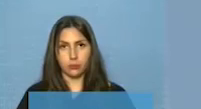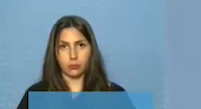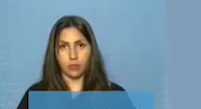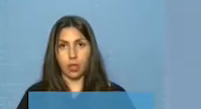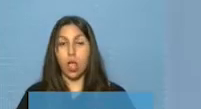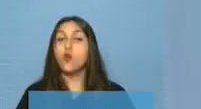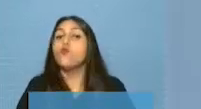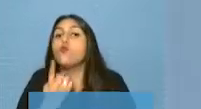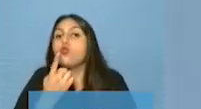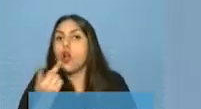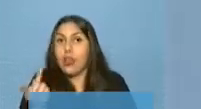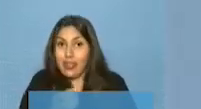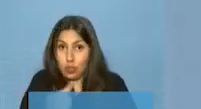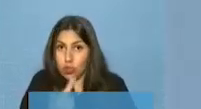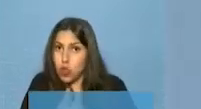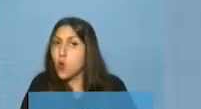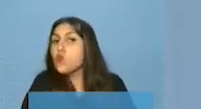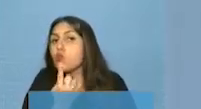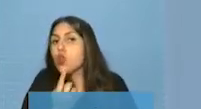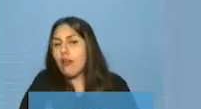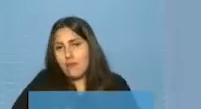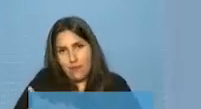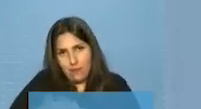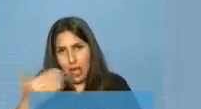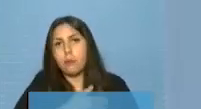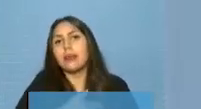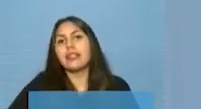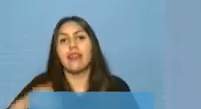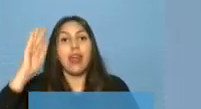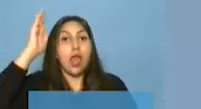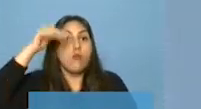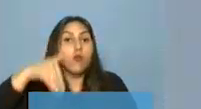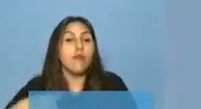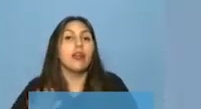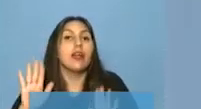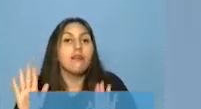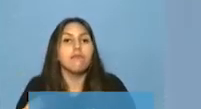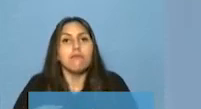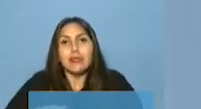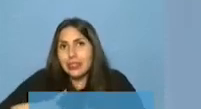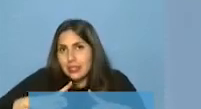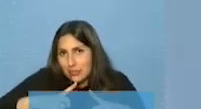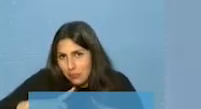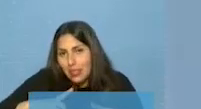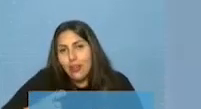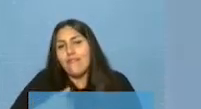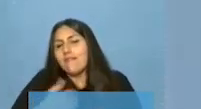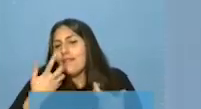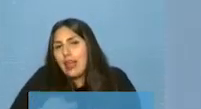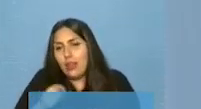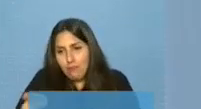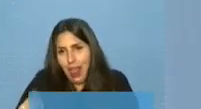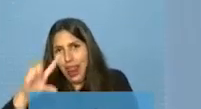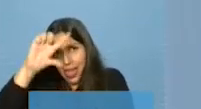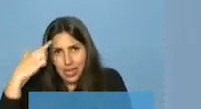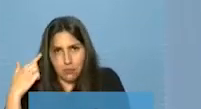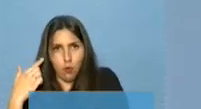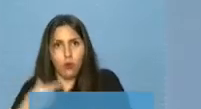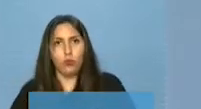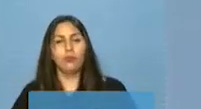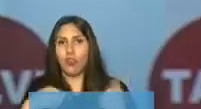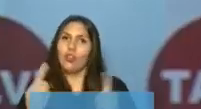Uno de los dos va a ser el presidente de la República y yo espero que sea el doctor Lacalle Pou.